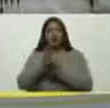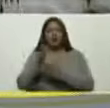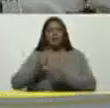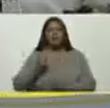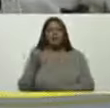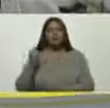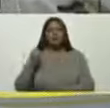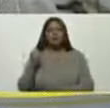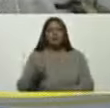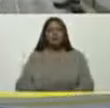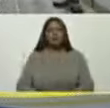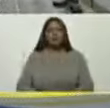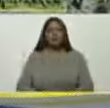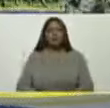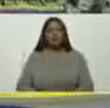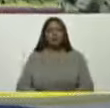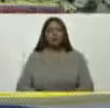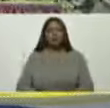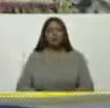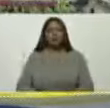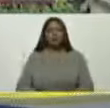policial.